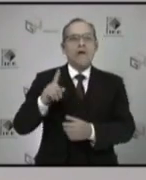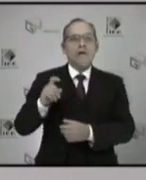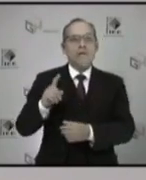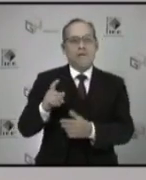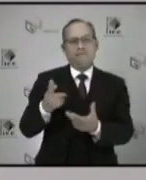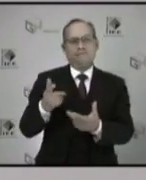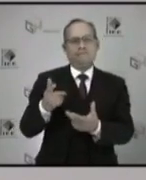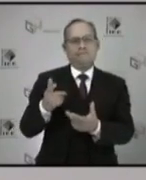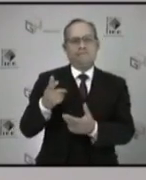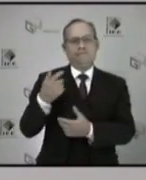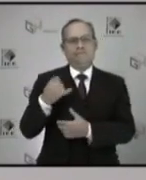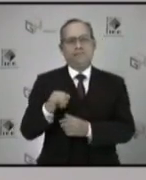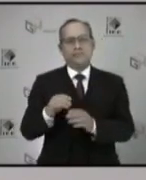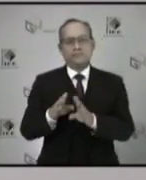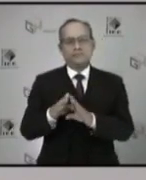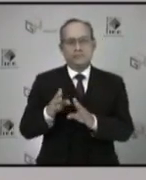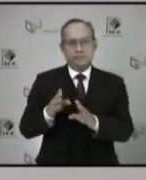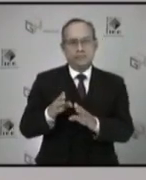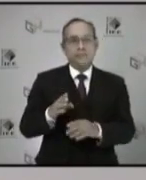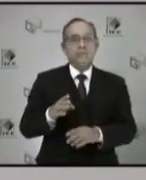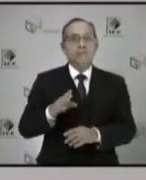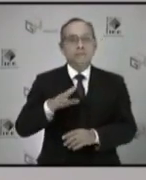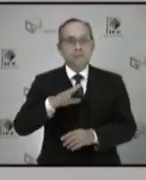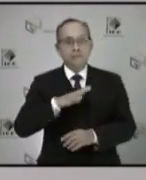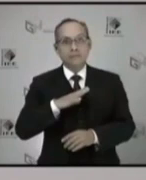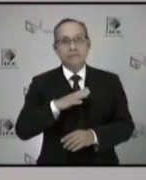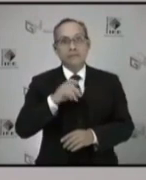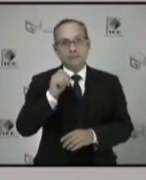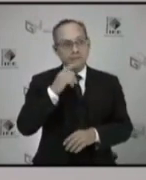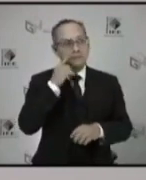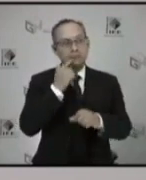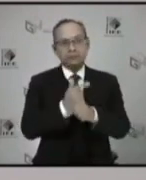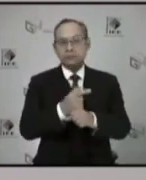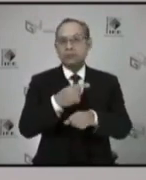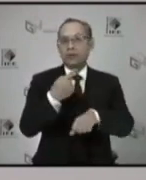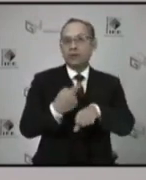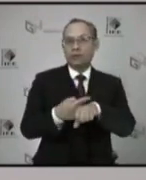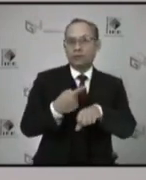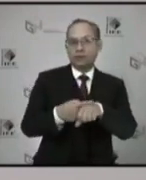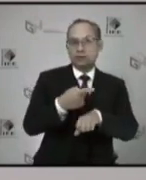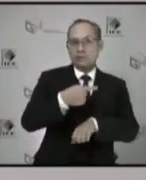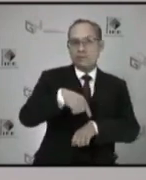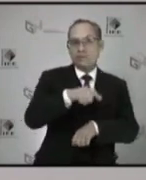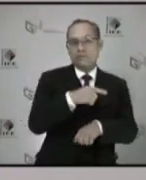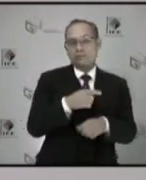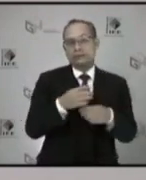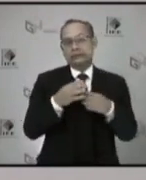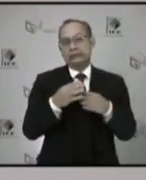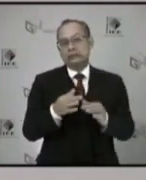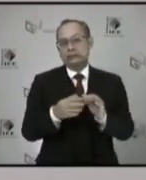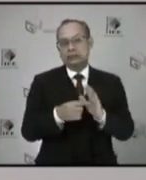atiende enfermedades sensibles para las personas y